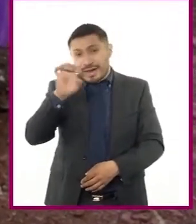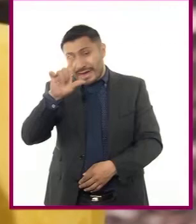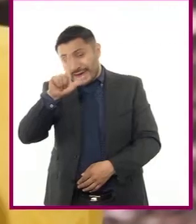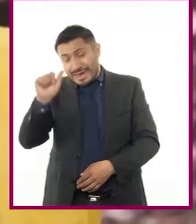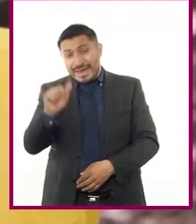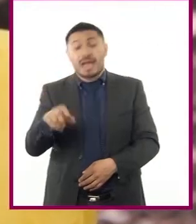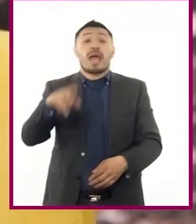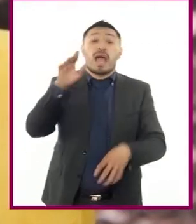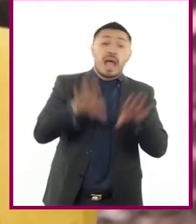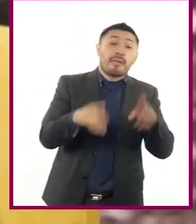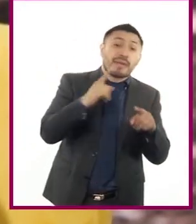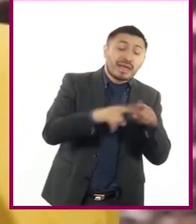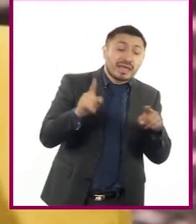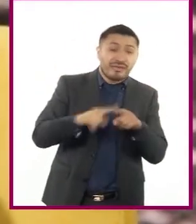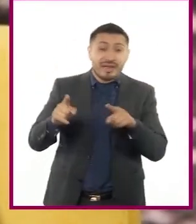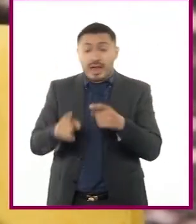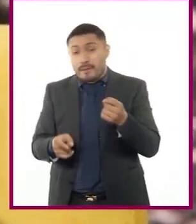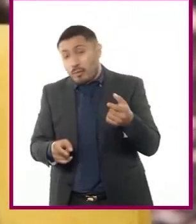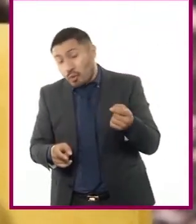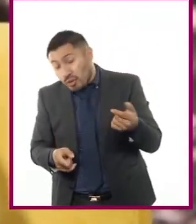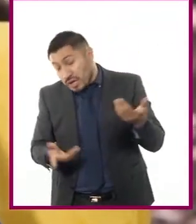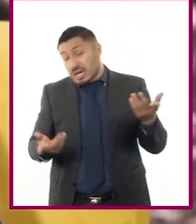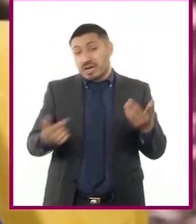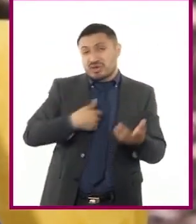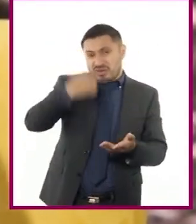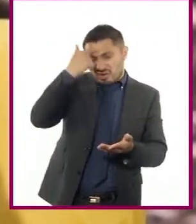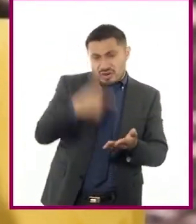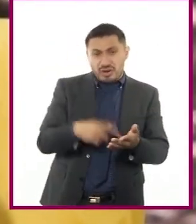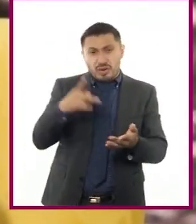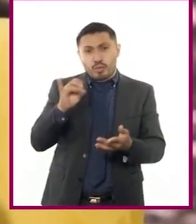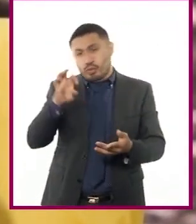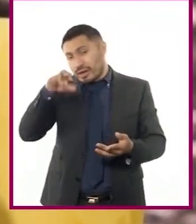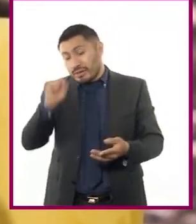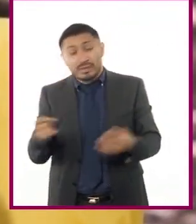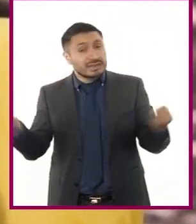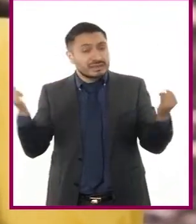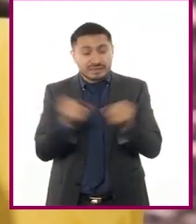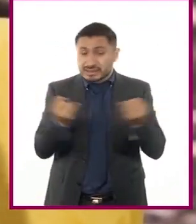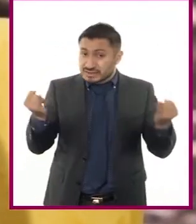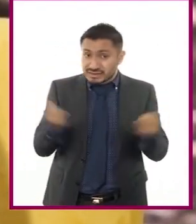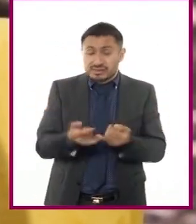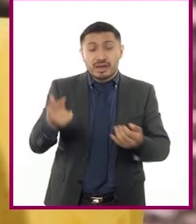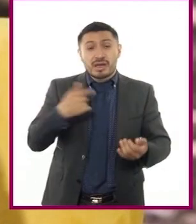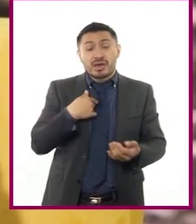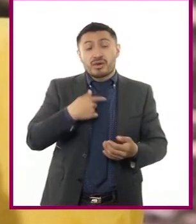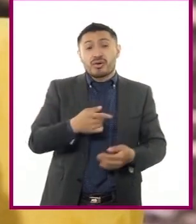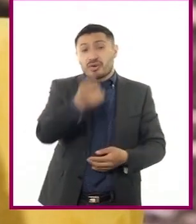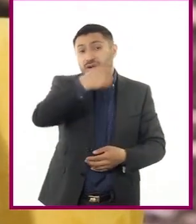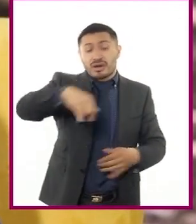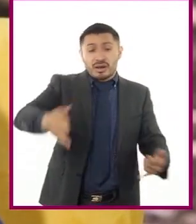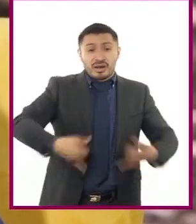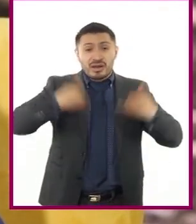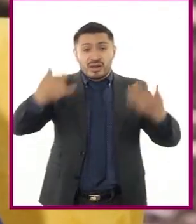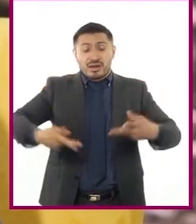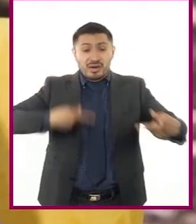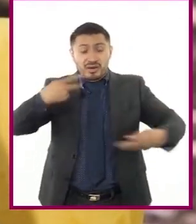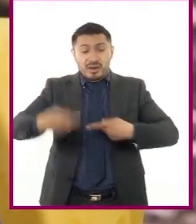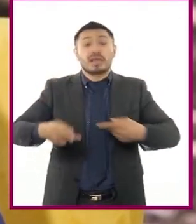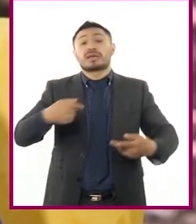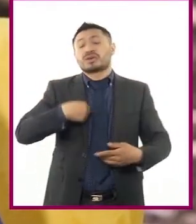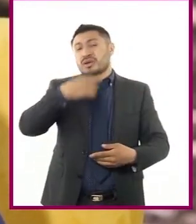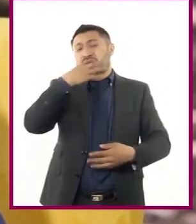veces otra, a veces solo un poco. Y yo creo que con los poemas ocurre lo mismo. Y yo a los jóvenes que me preguntan eso les digo, pues vayan